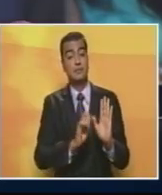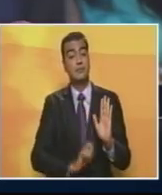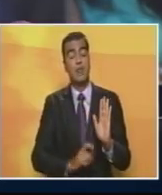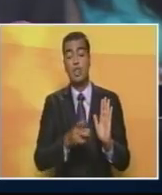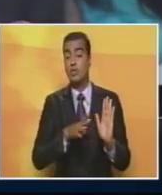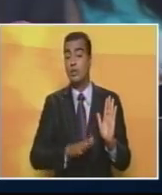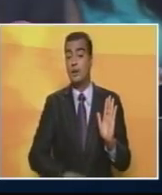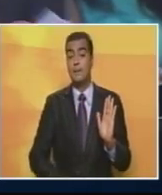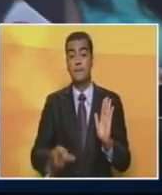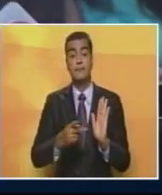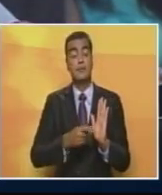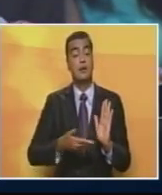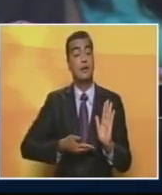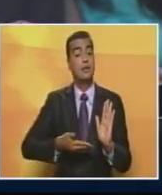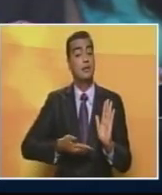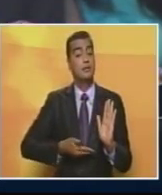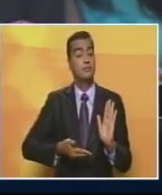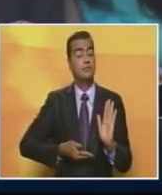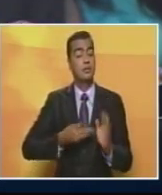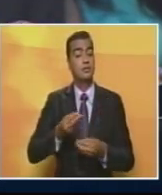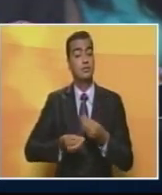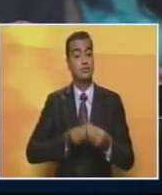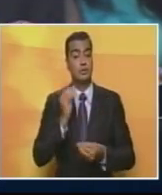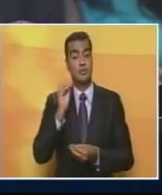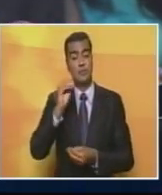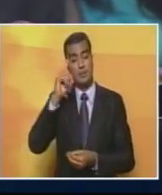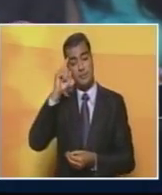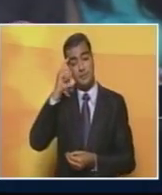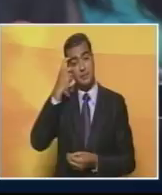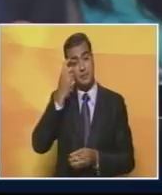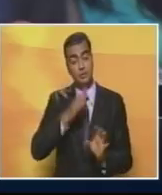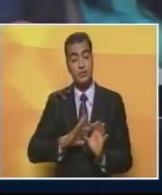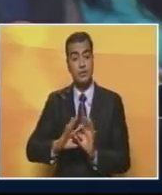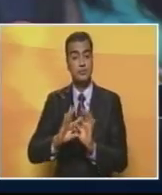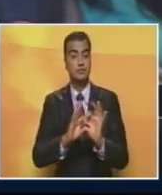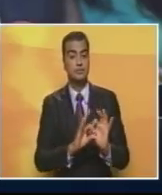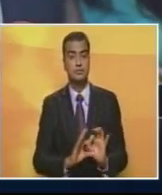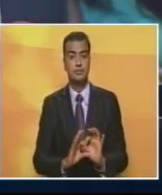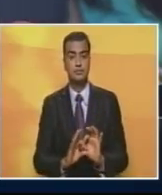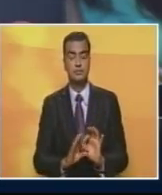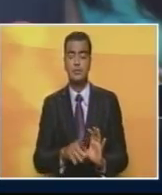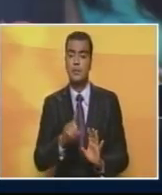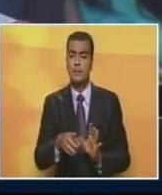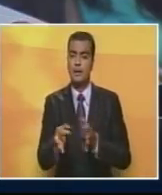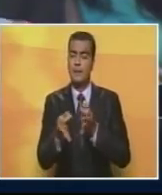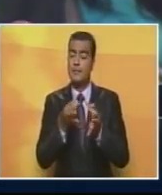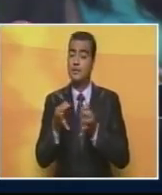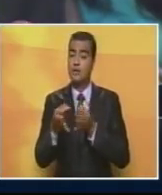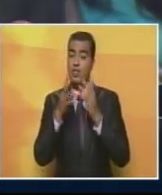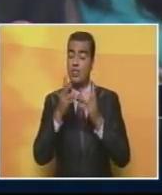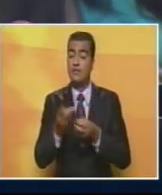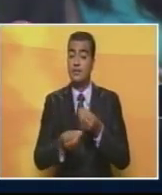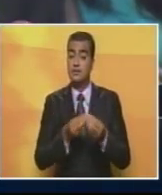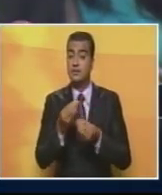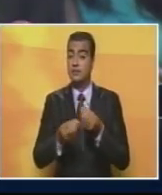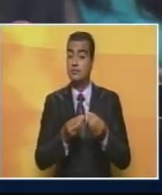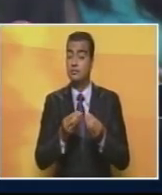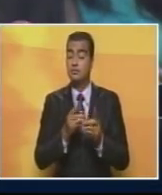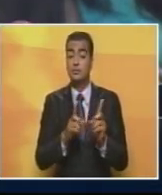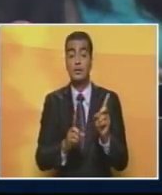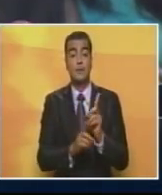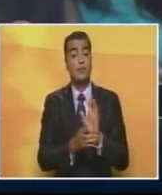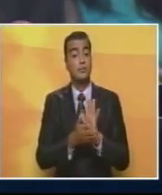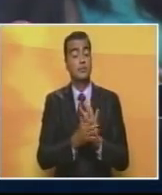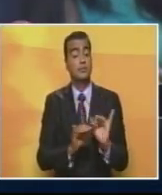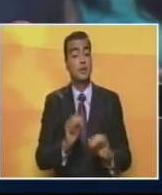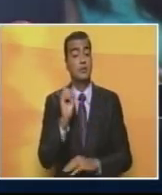presente en las elecciones municipales e hizo un llamado a la reflexión y a la unidad. También expresó que se debe realizar un referendo para eliminar